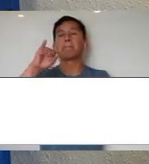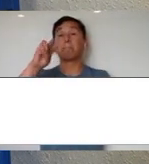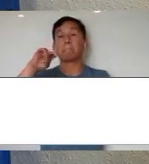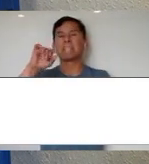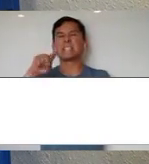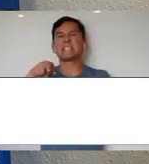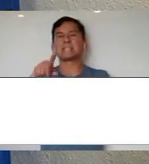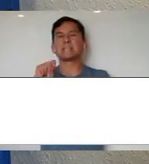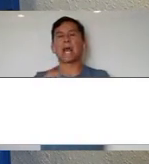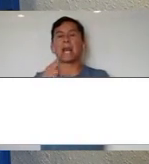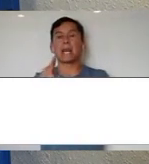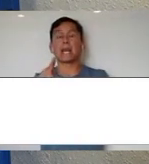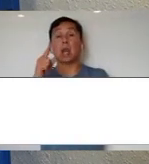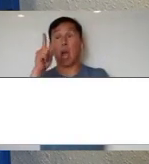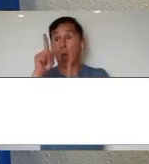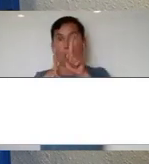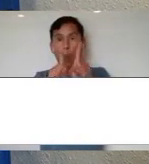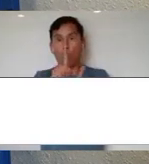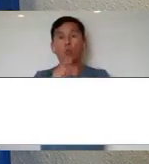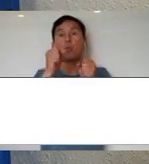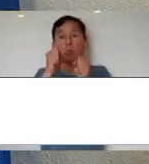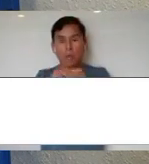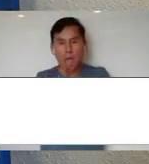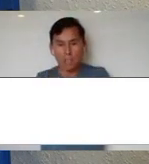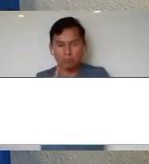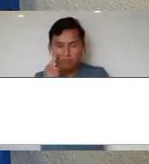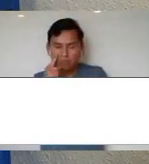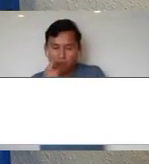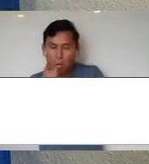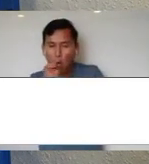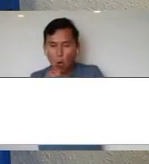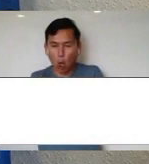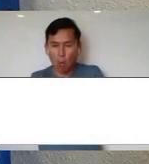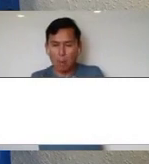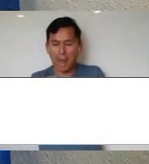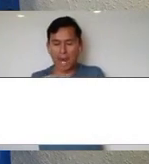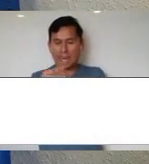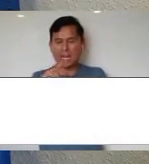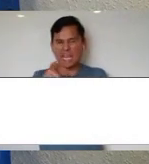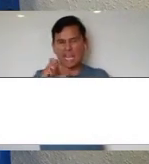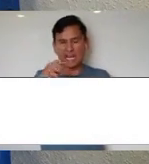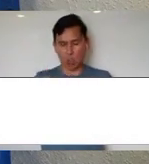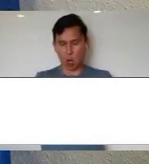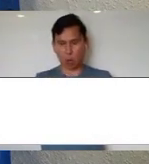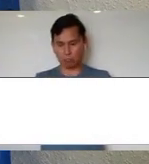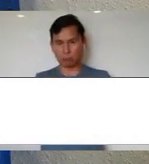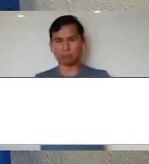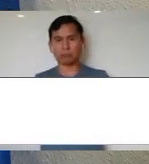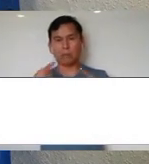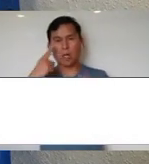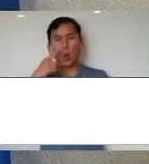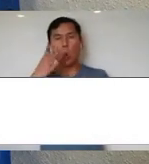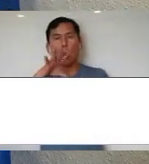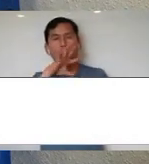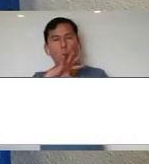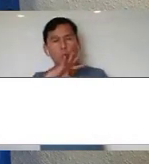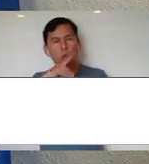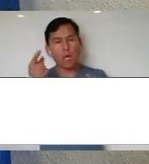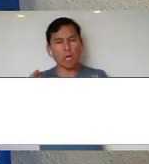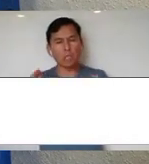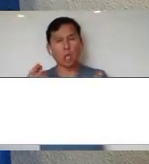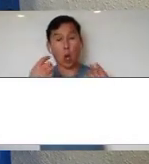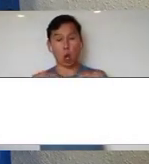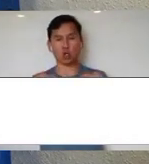www.minsal.cl, de tal manera que aquellas personas que puedan acceder a comprar género o a utilizar